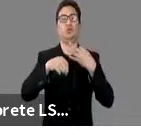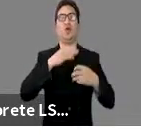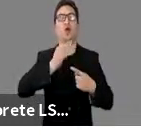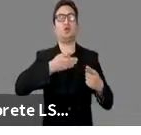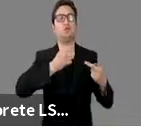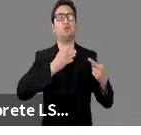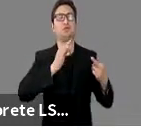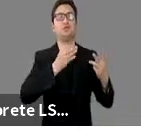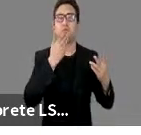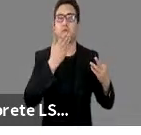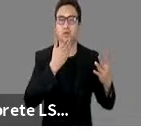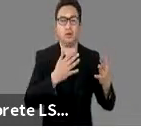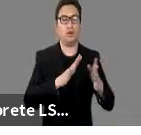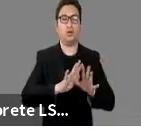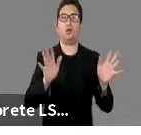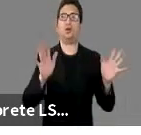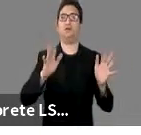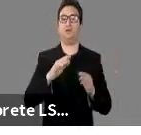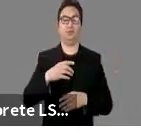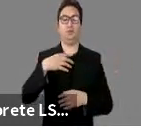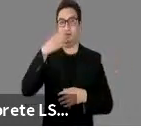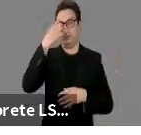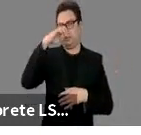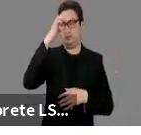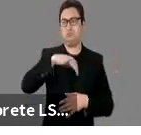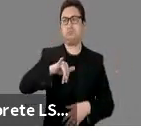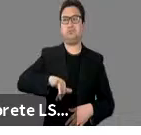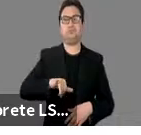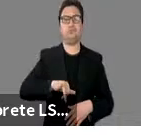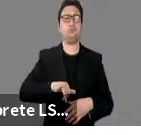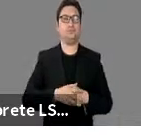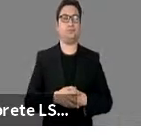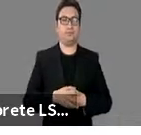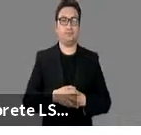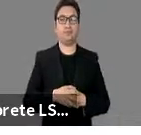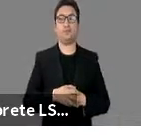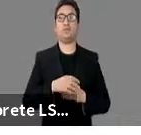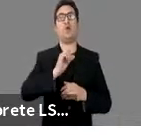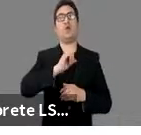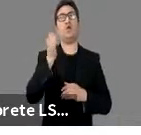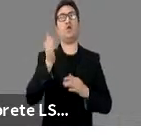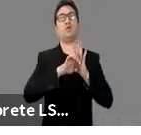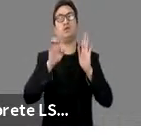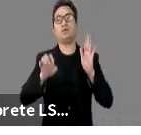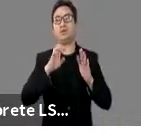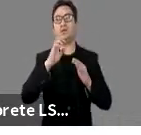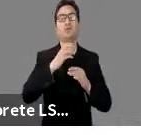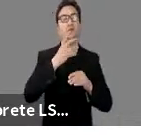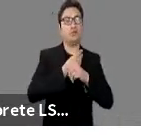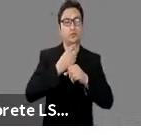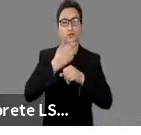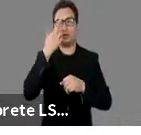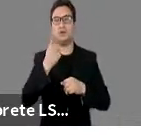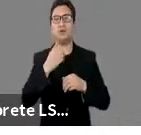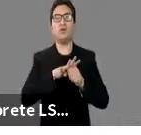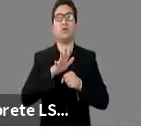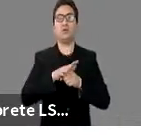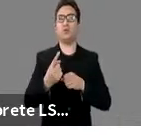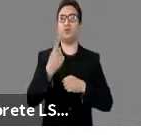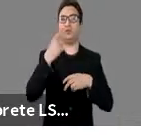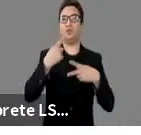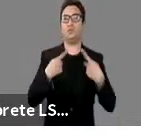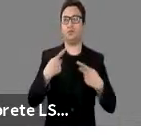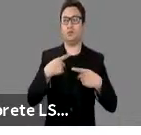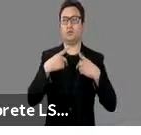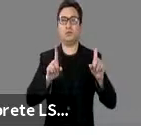experiencia muy interesante. Algunos de los ejemplos razonables también, autorizar la presencia de una persona que le pueda apoyar en el proceso para